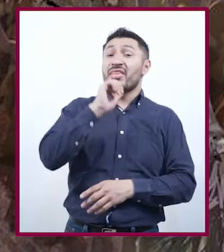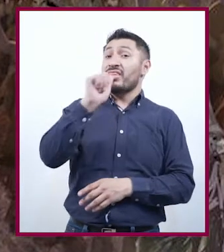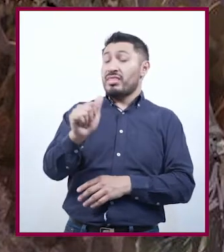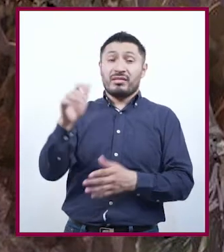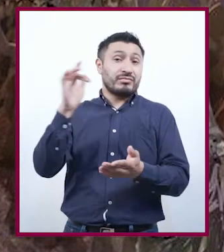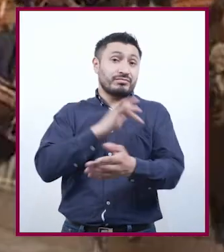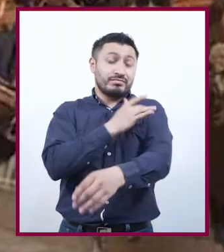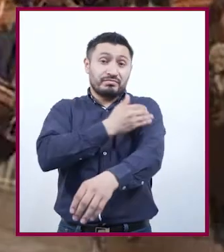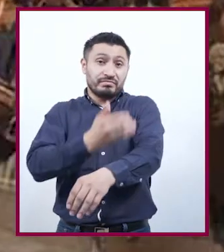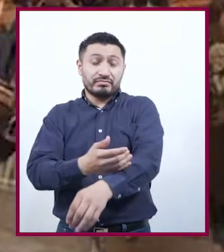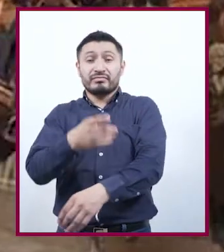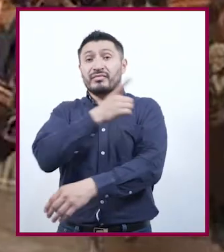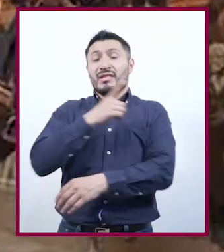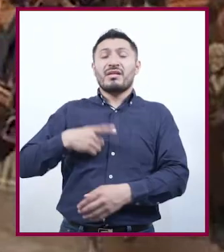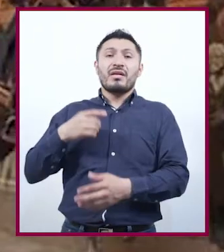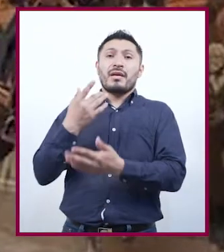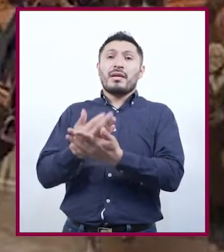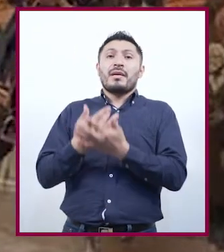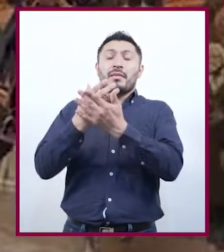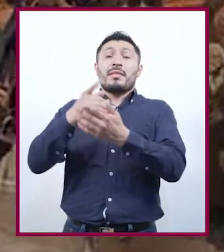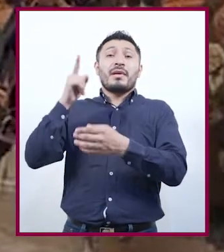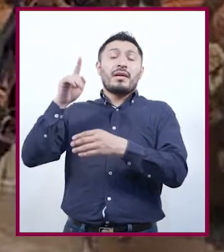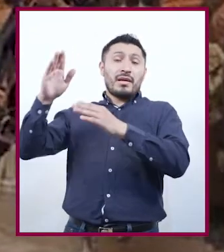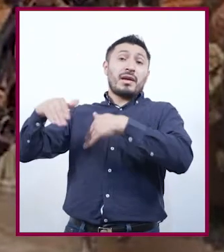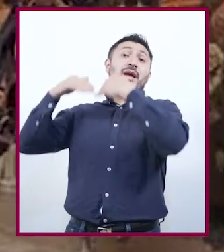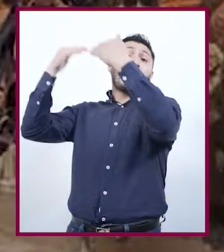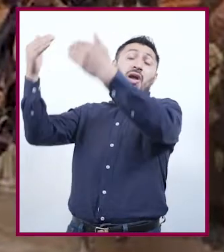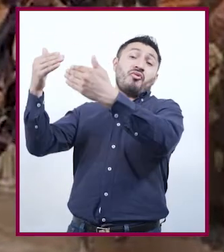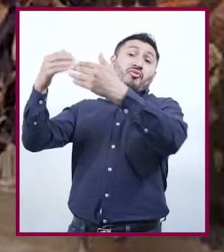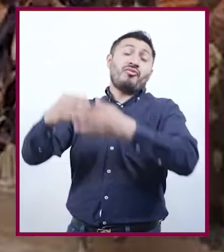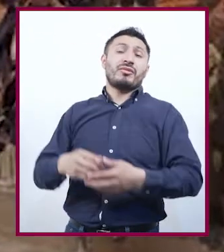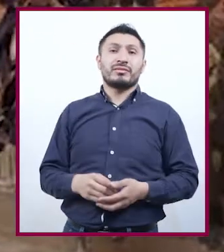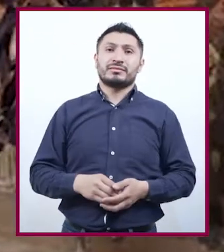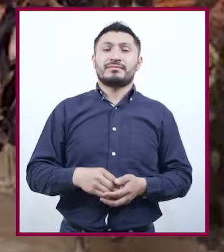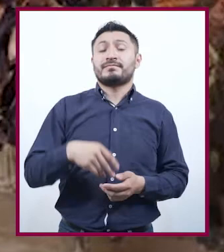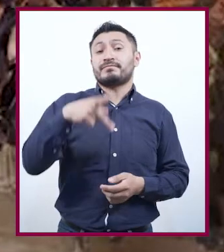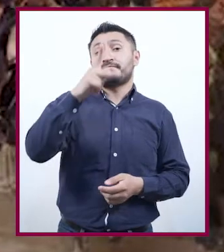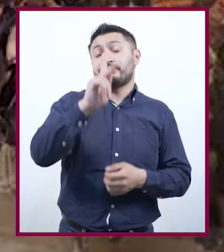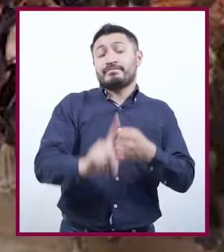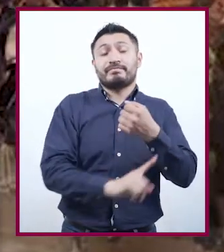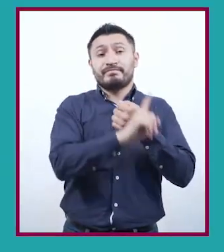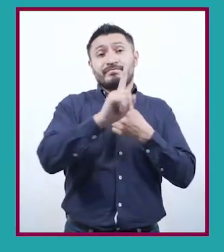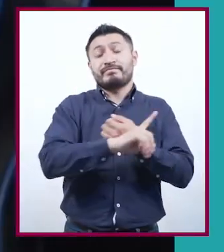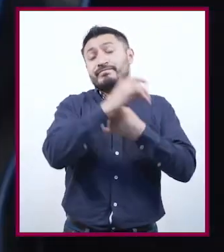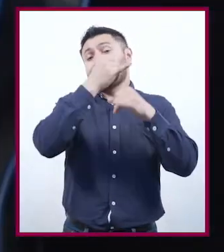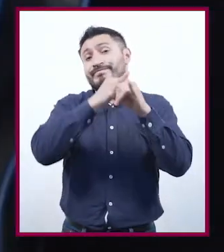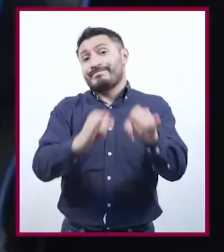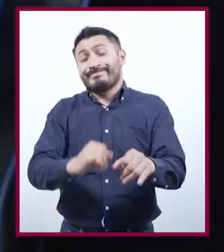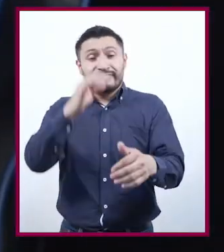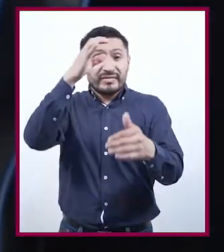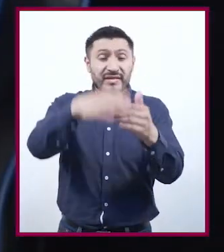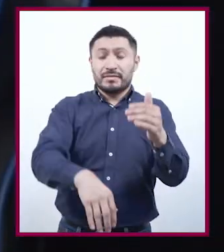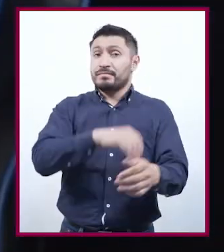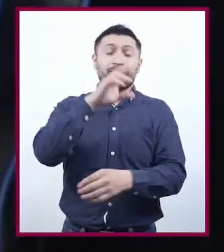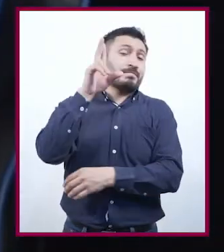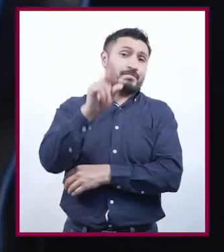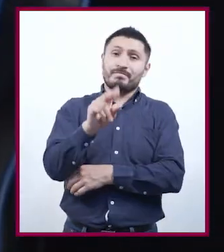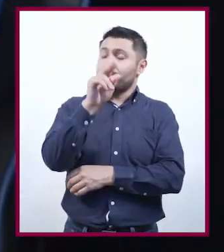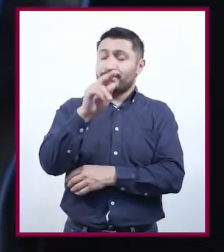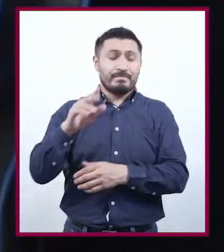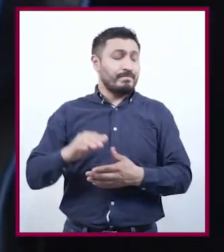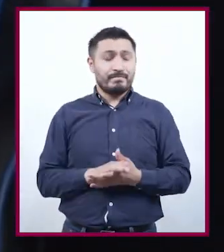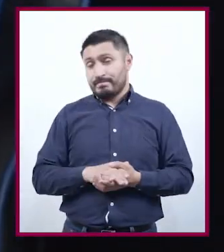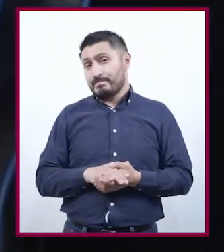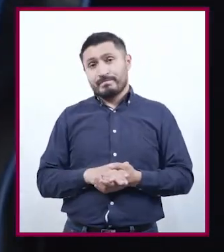caudillos como Vicente Guerrero, quienes tuvieron que esperar afuera de la capital. Pero el conflicto de la independencia